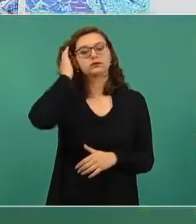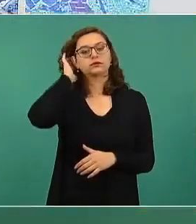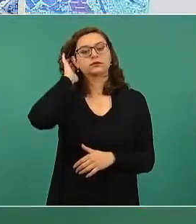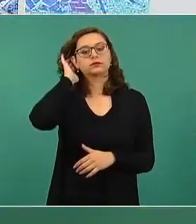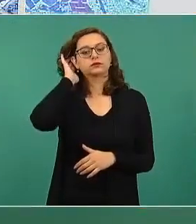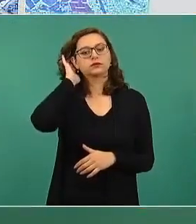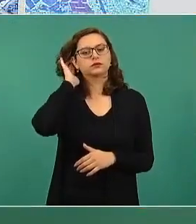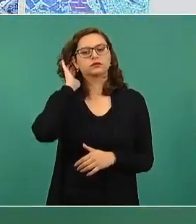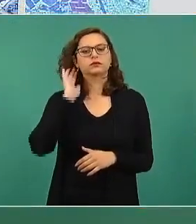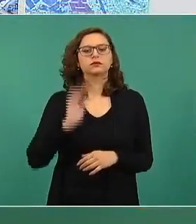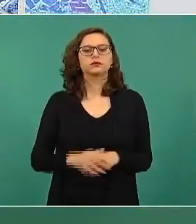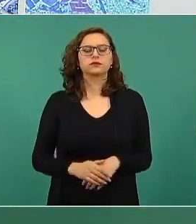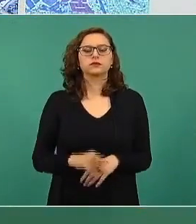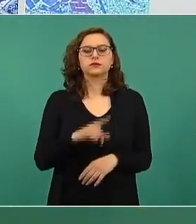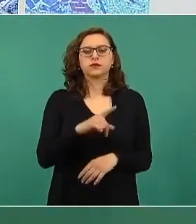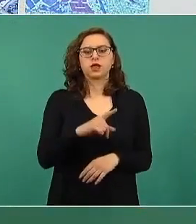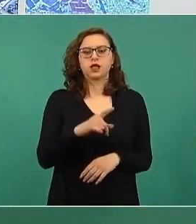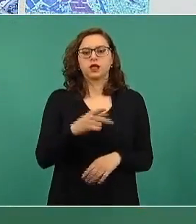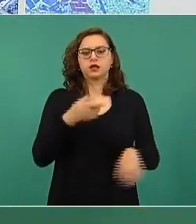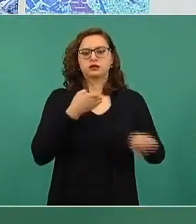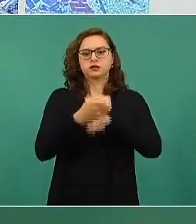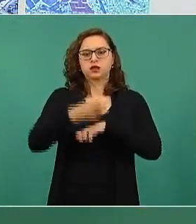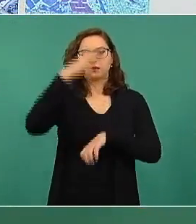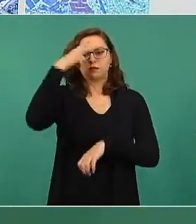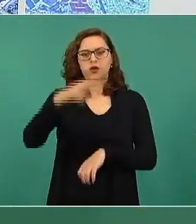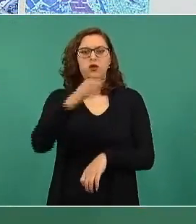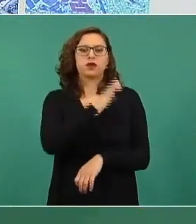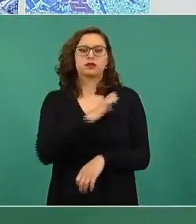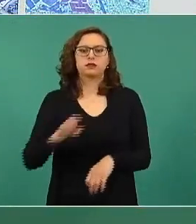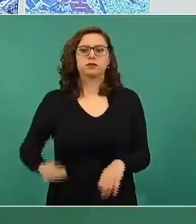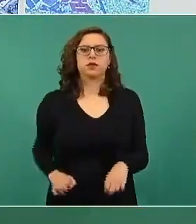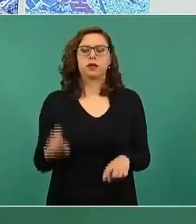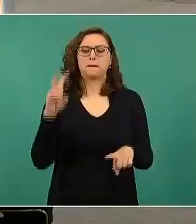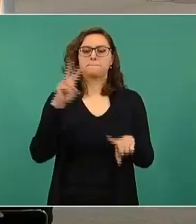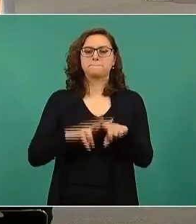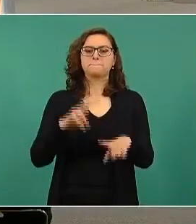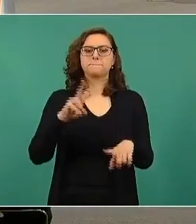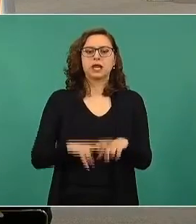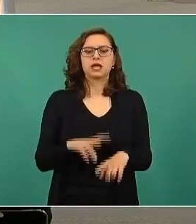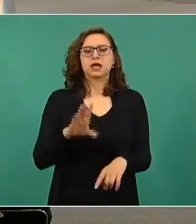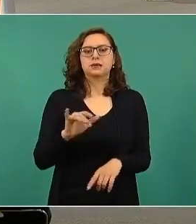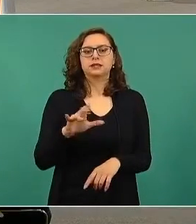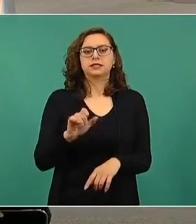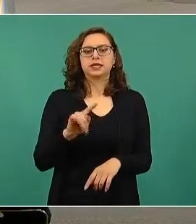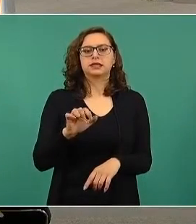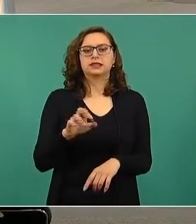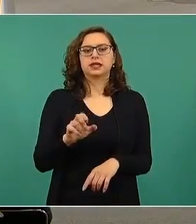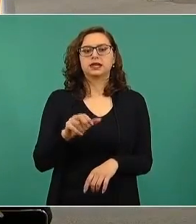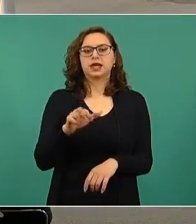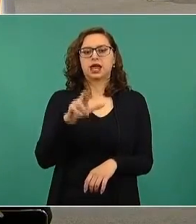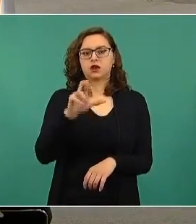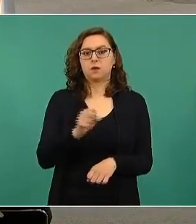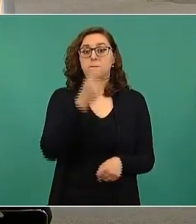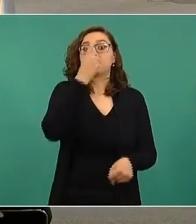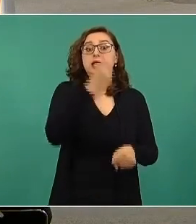Bicentenario, está en Ecatepec, que es la primera etapa. Estamos esperando poder realizar una segunda etapa, más